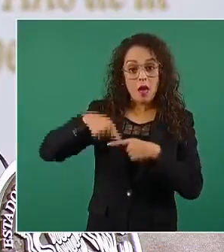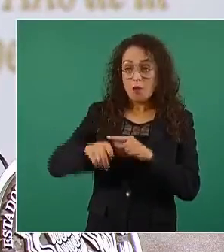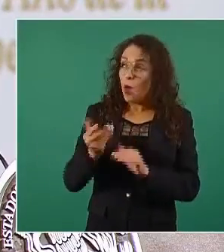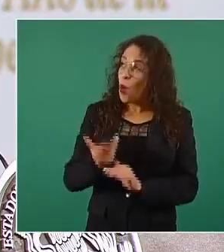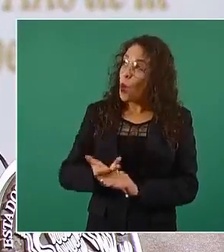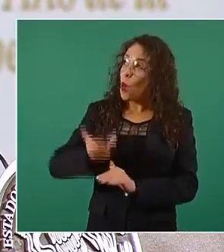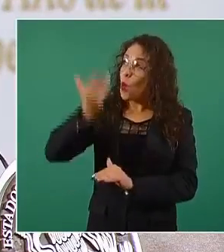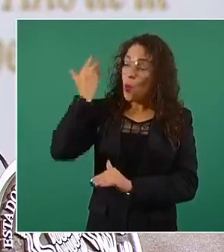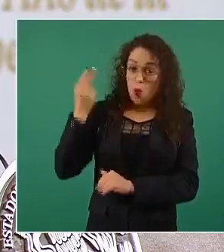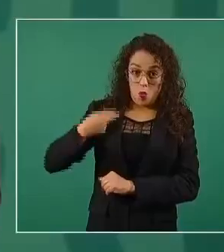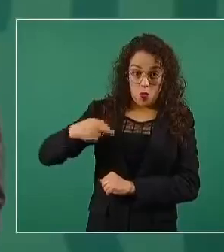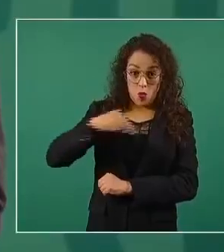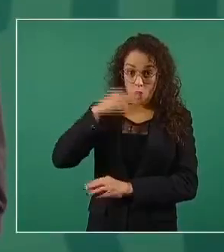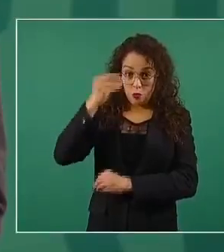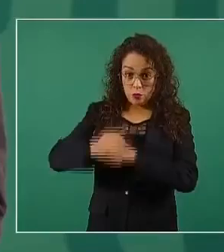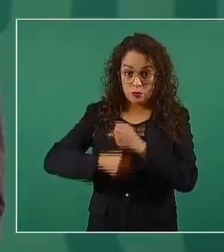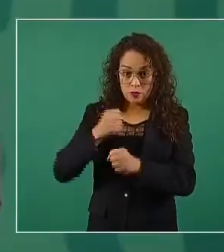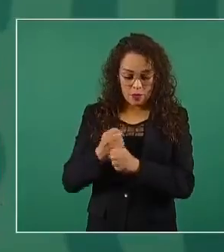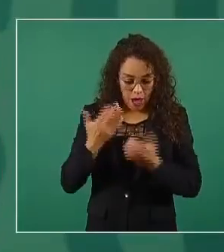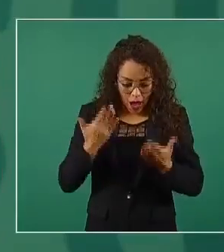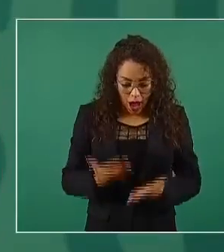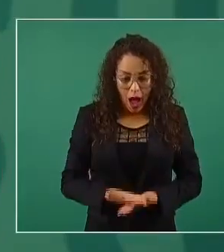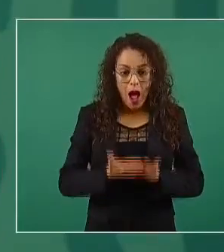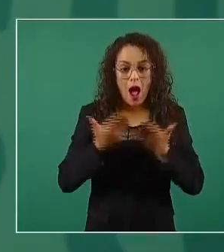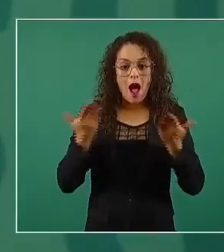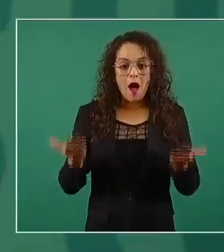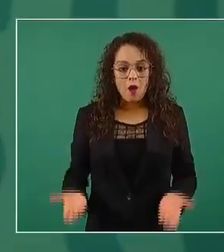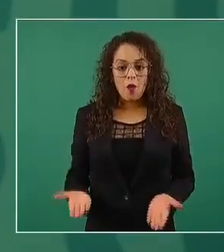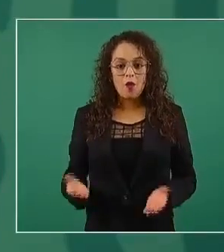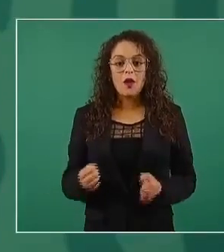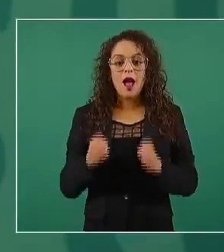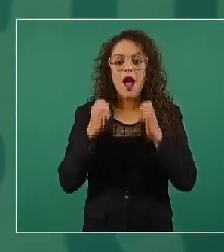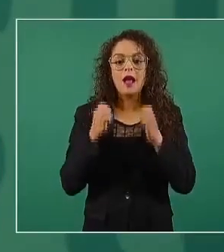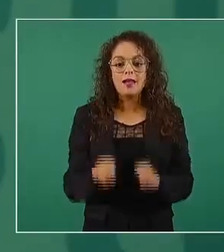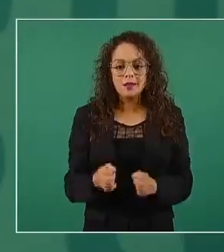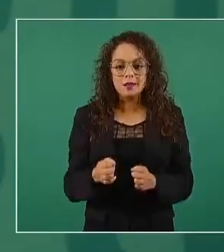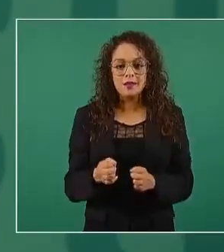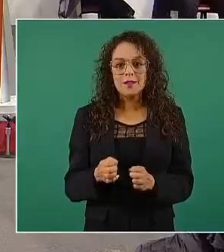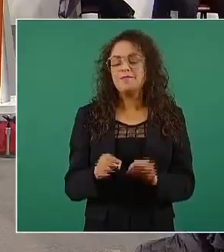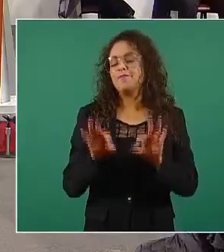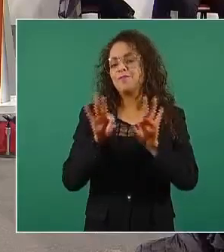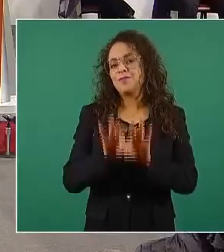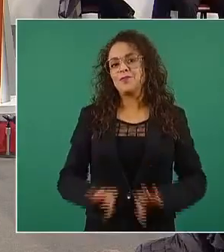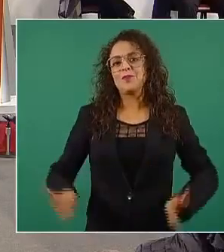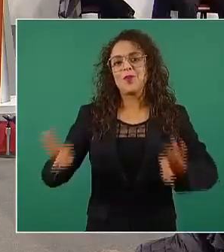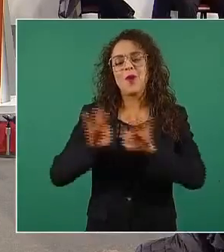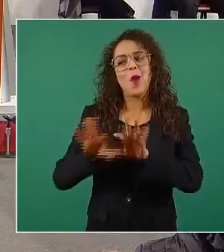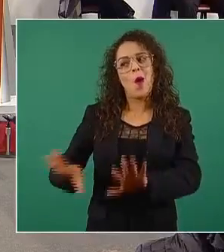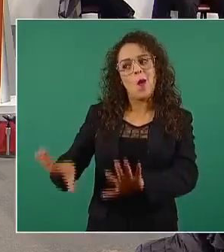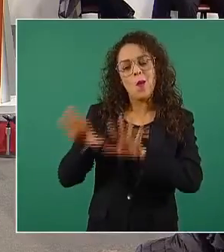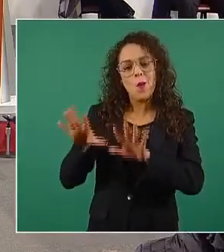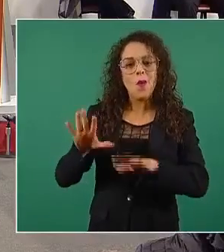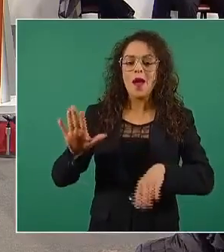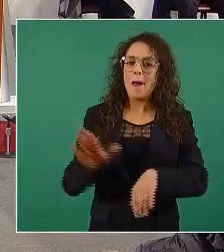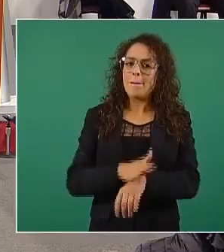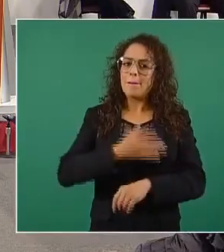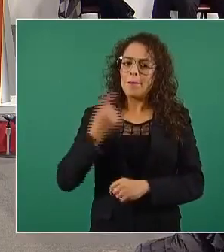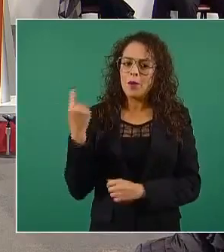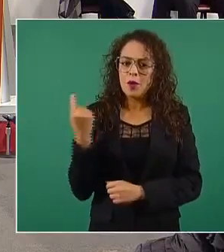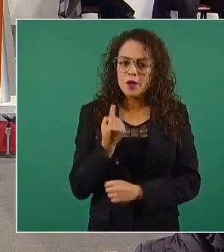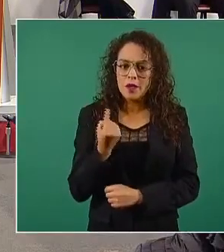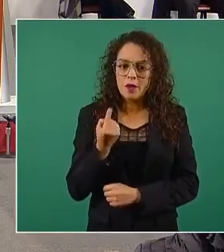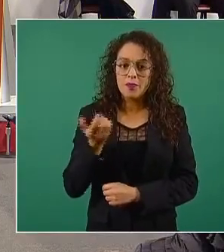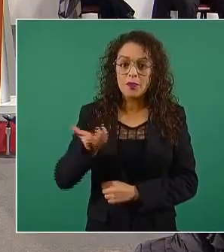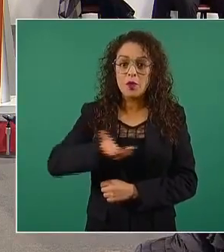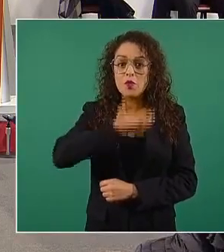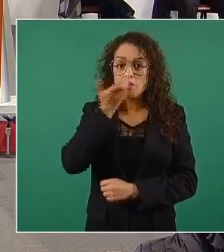y estamos, como se dice aquí frecuentemente, en un momento estelar. ¿Por qué? Porque recogemos una